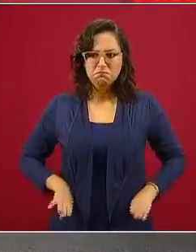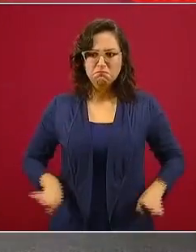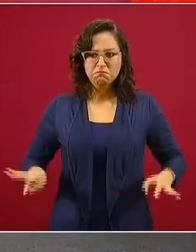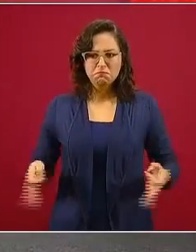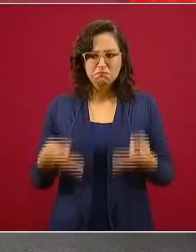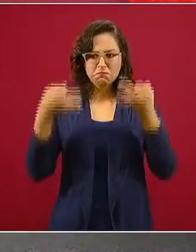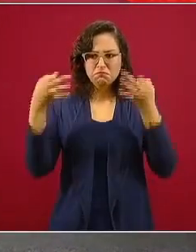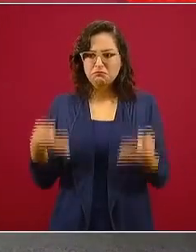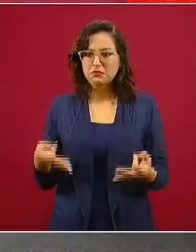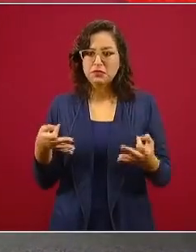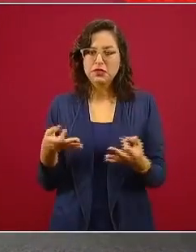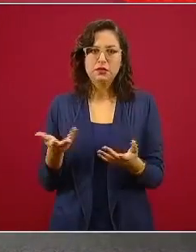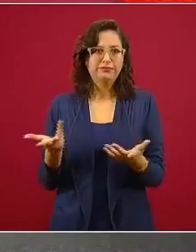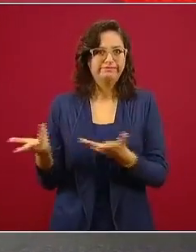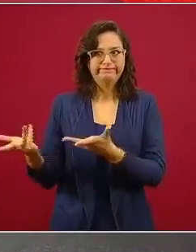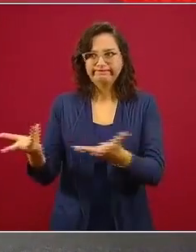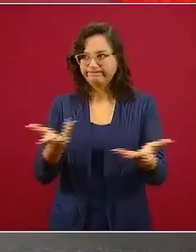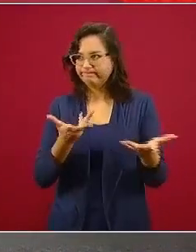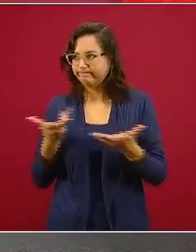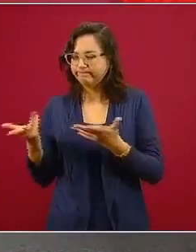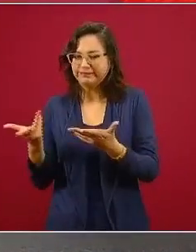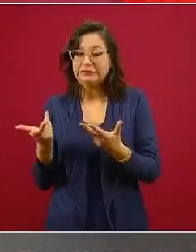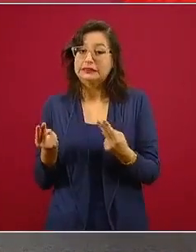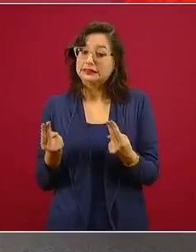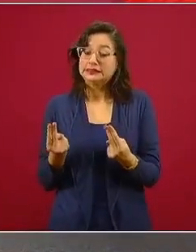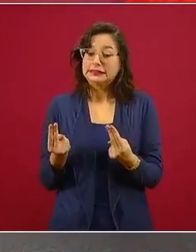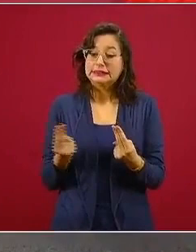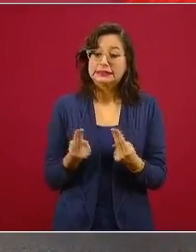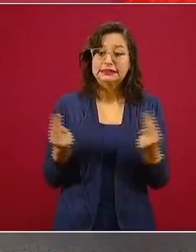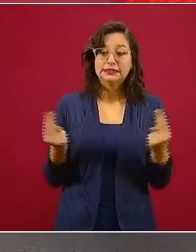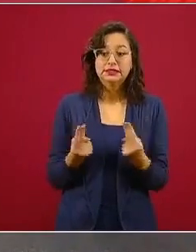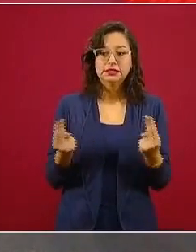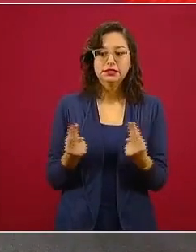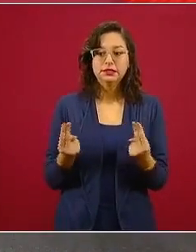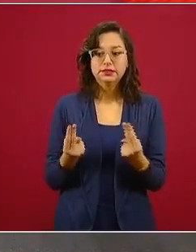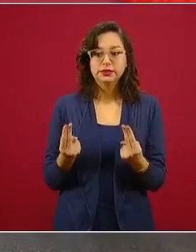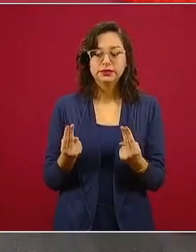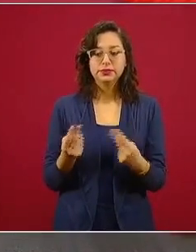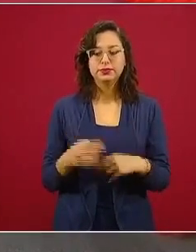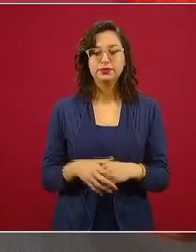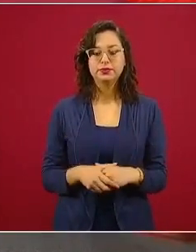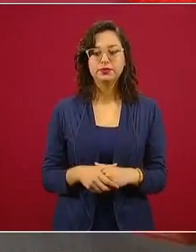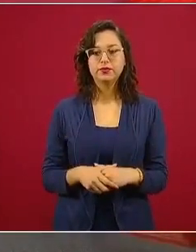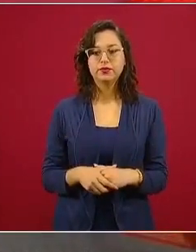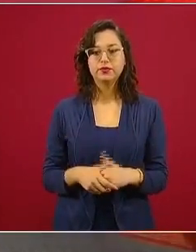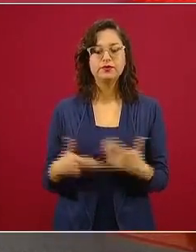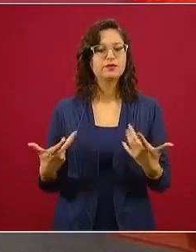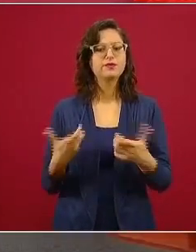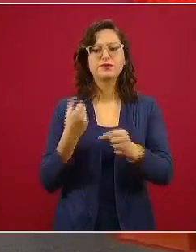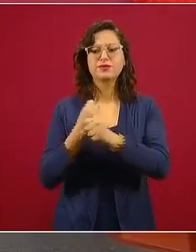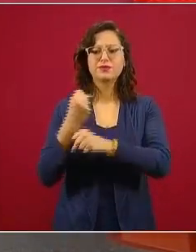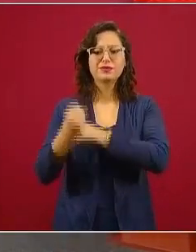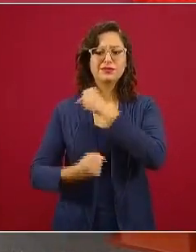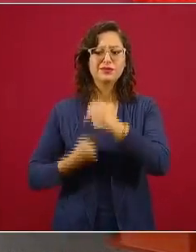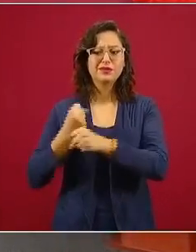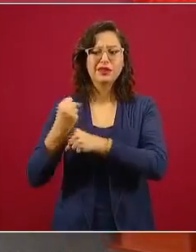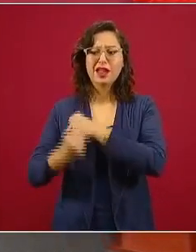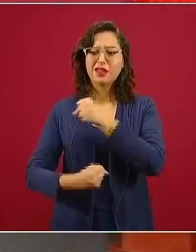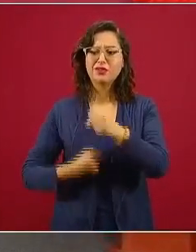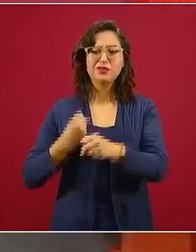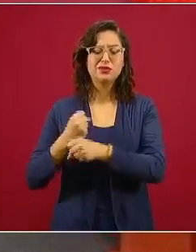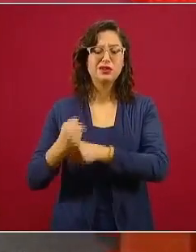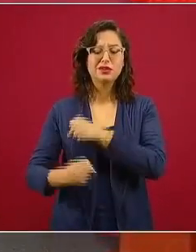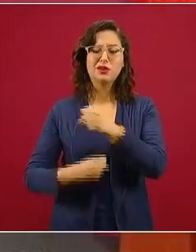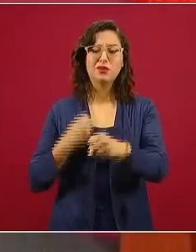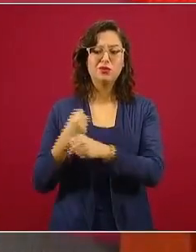que tienen necesidad. Si no funciona durante décadas como